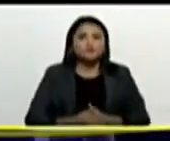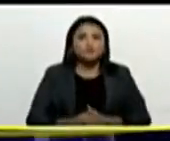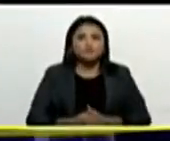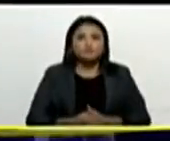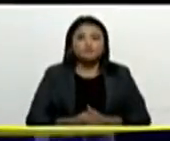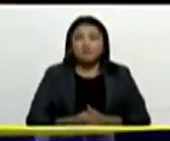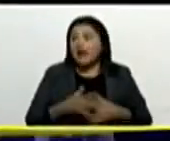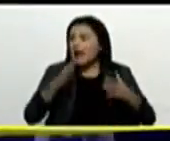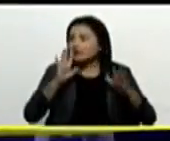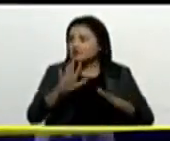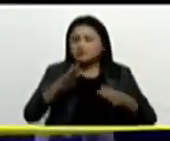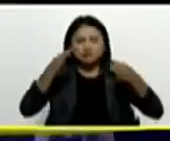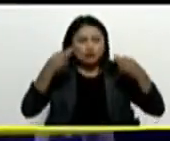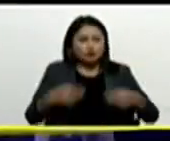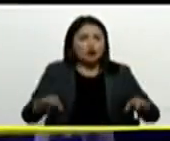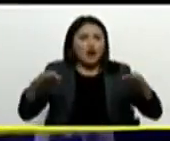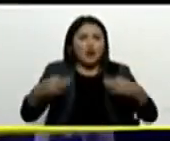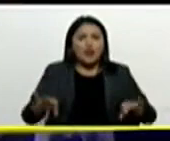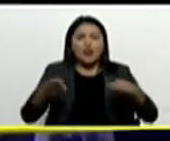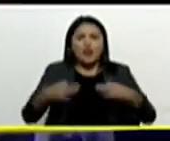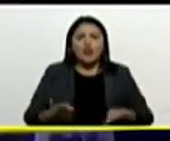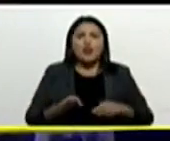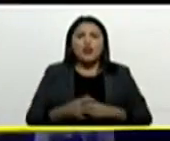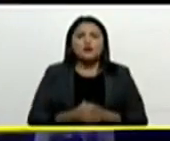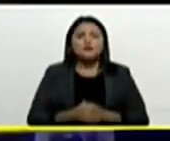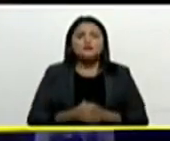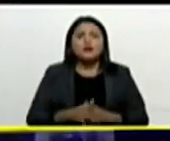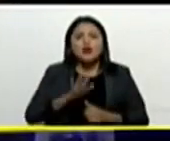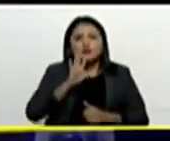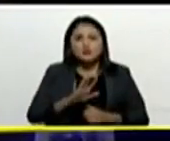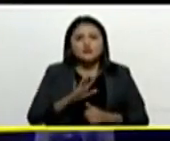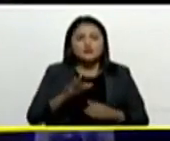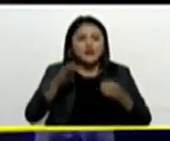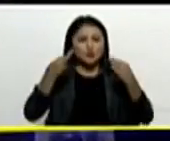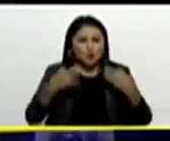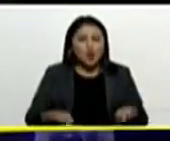espontáneo, natural, porque mientras exista